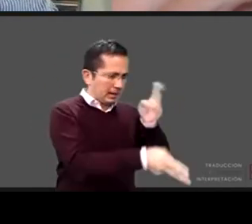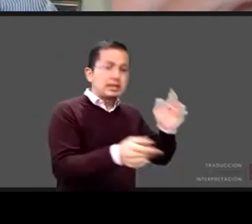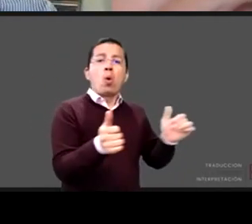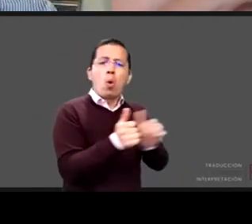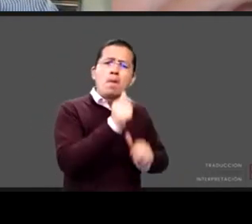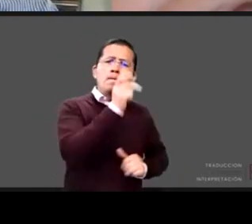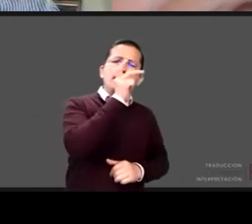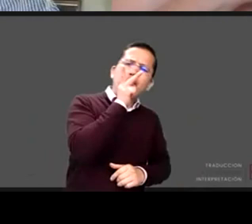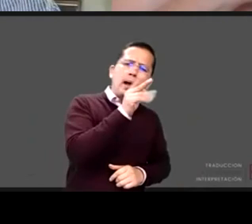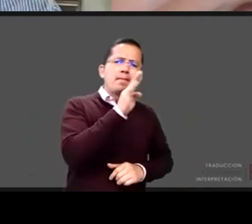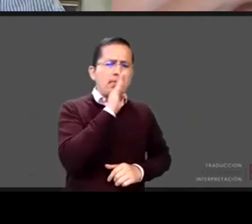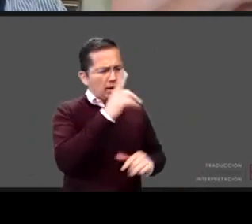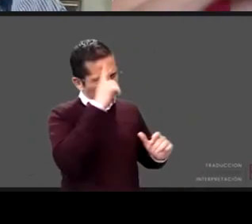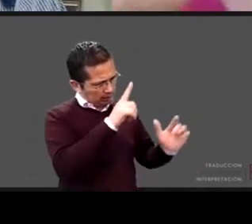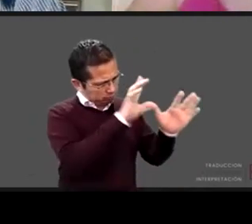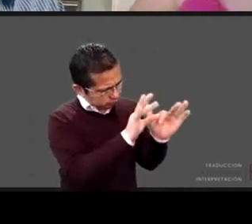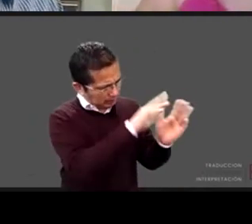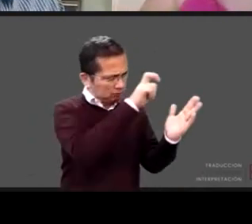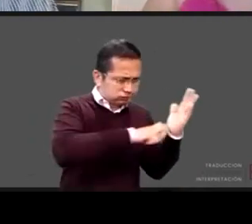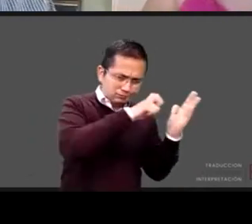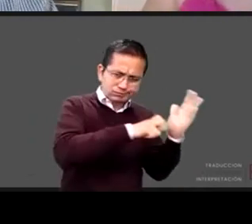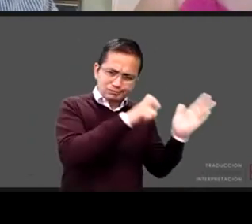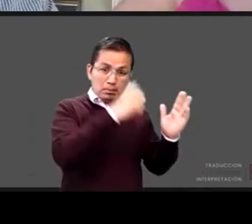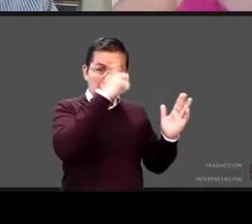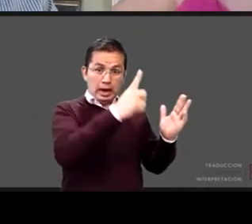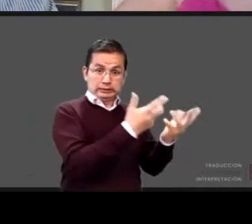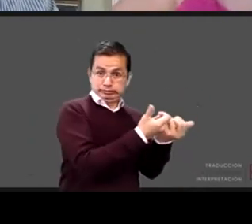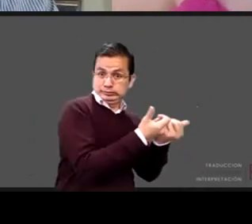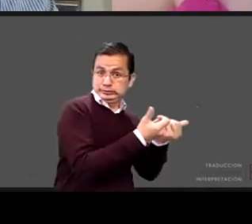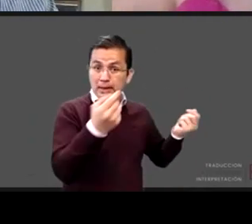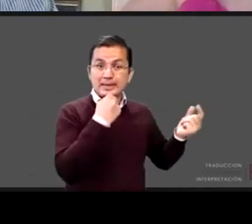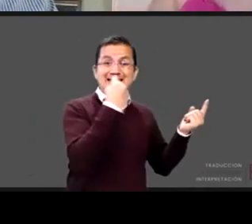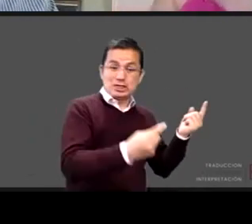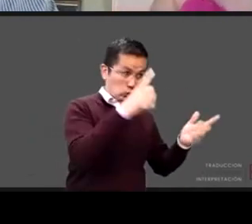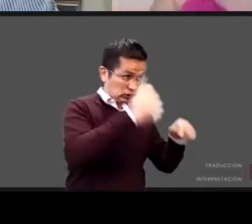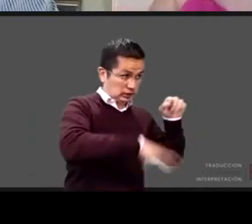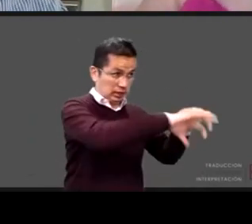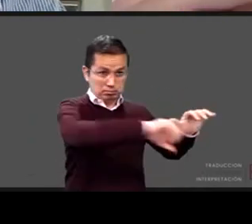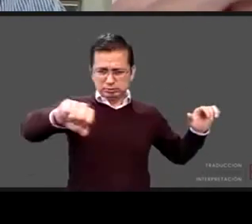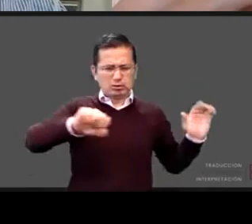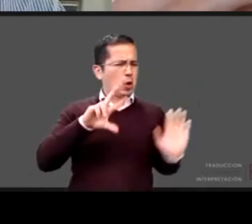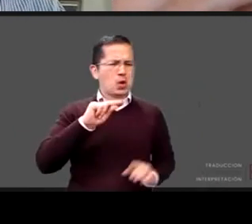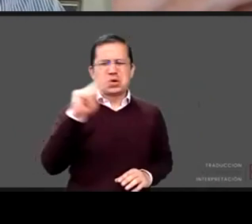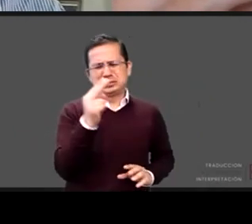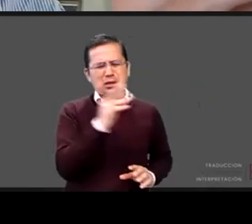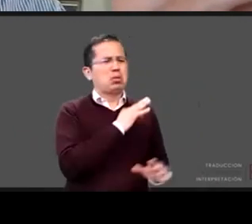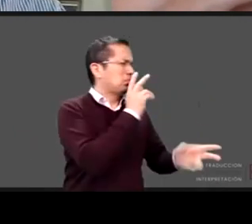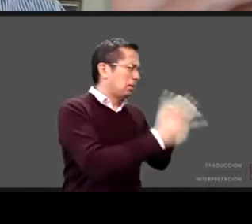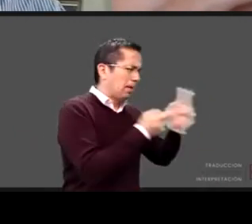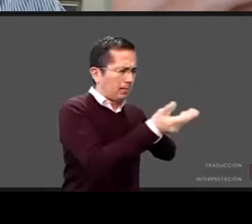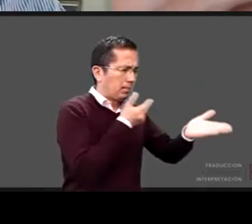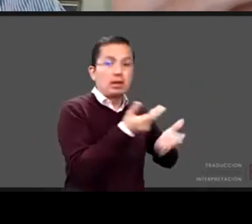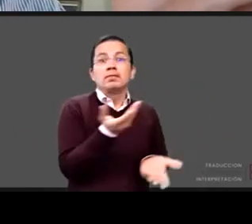habilidades parentales, no se requeriría la separación de los niños del entorno del hogar, o en cuyo caso quien se debe